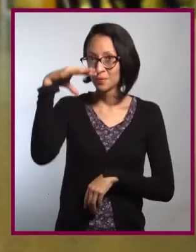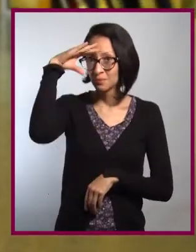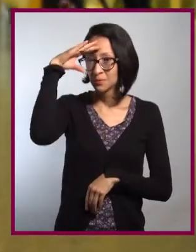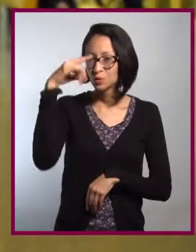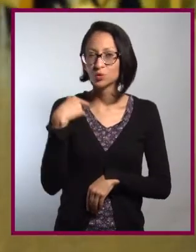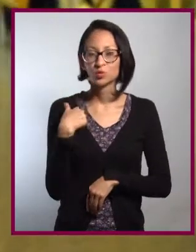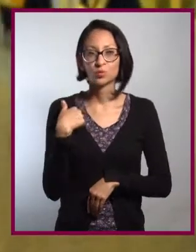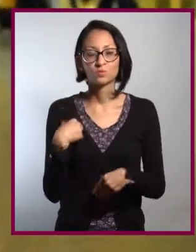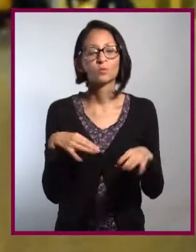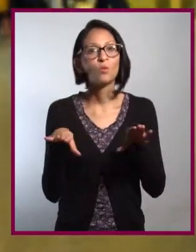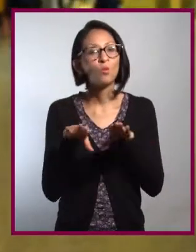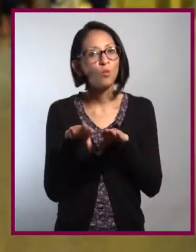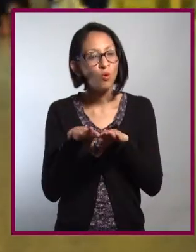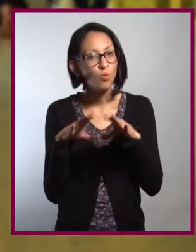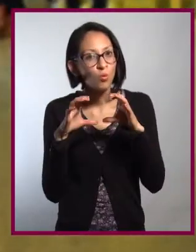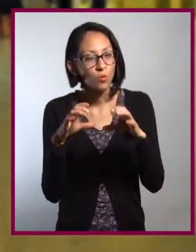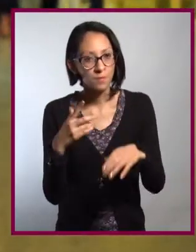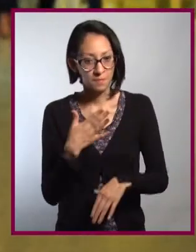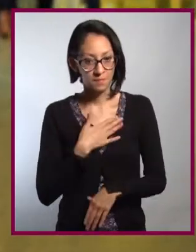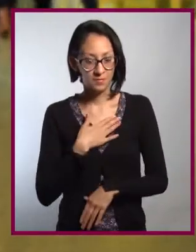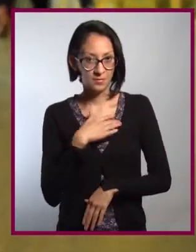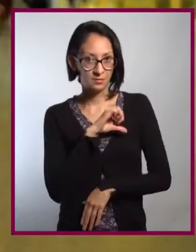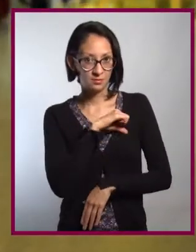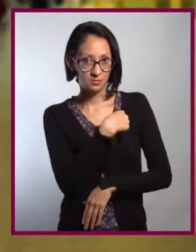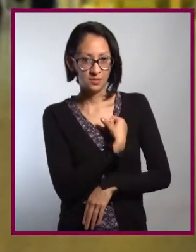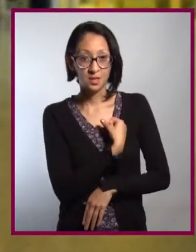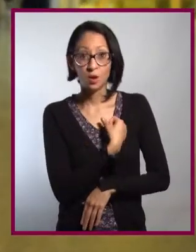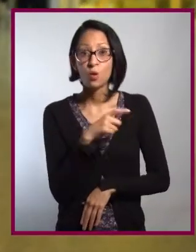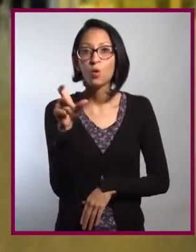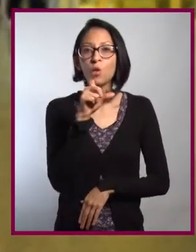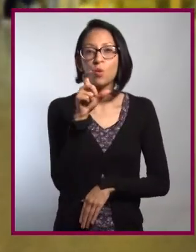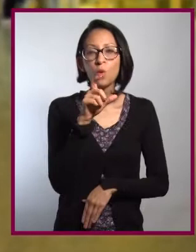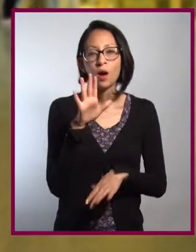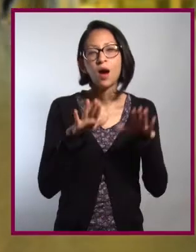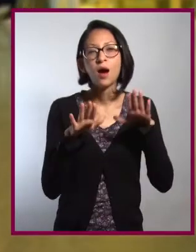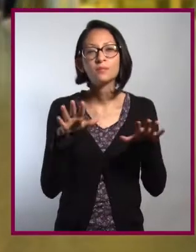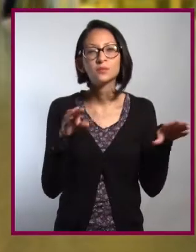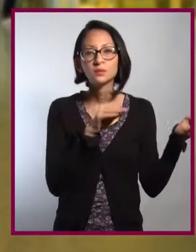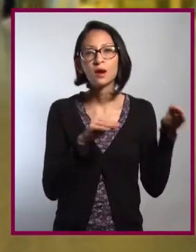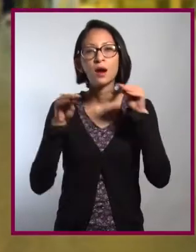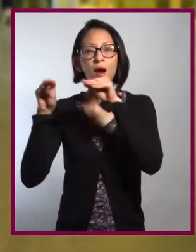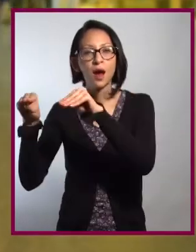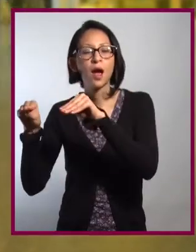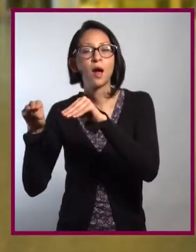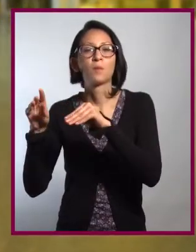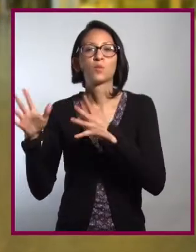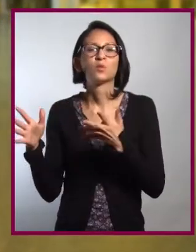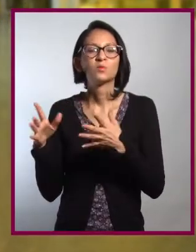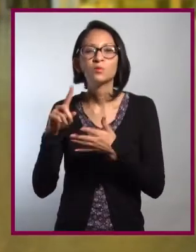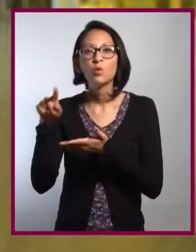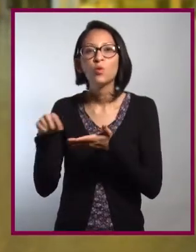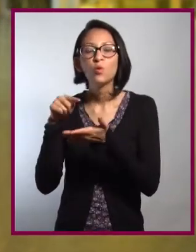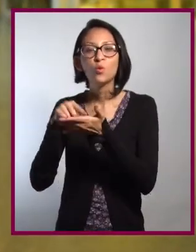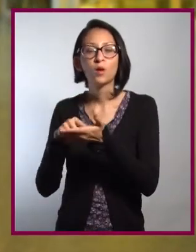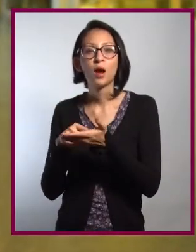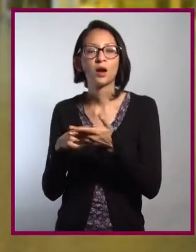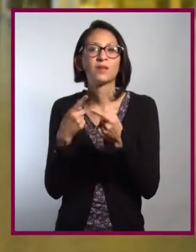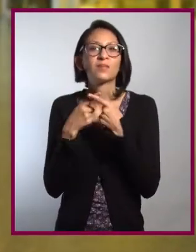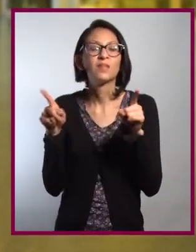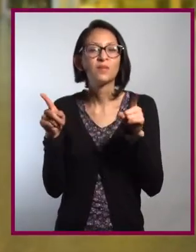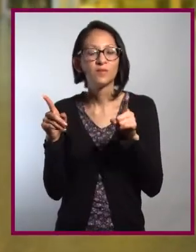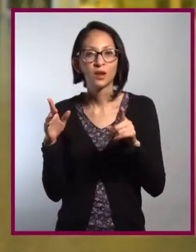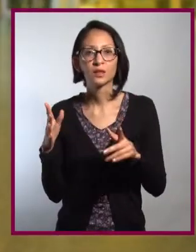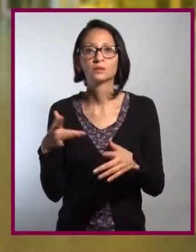de nuestra salud. Cuando cambiamos de ambiente, de clima, incluso de hábitos y costumbres,